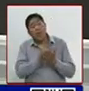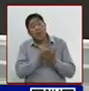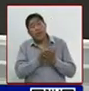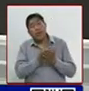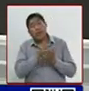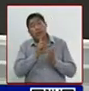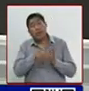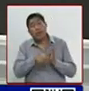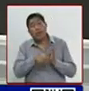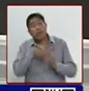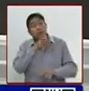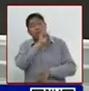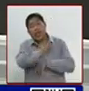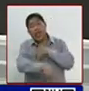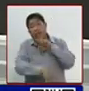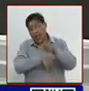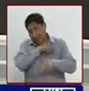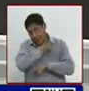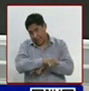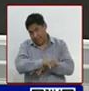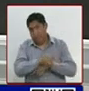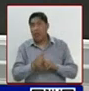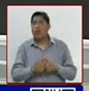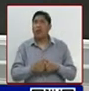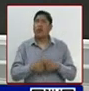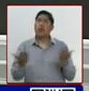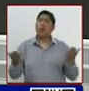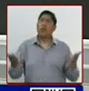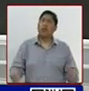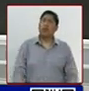una estafa clara y neta. Le mostramos cómo pasó.